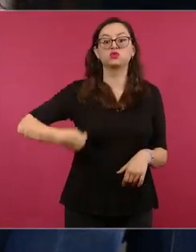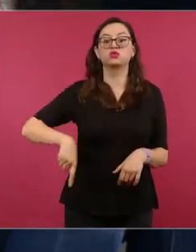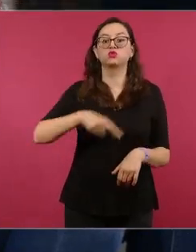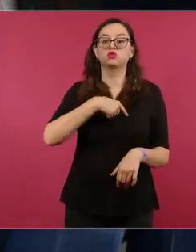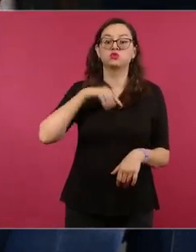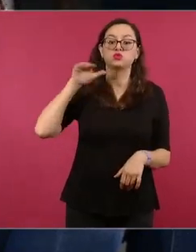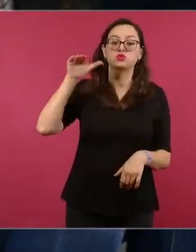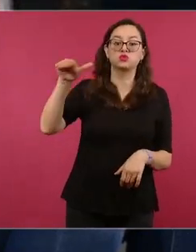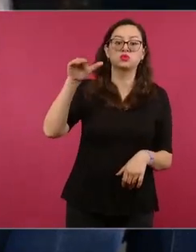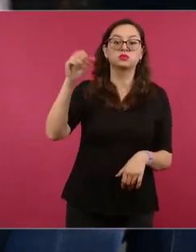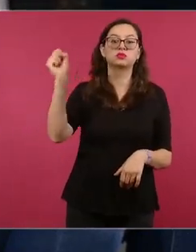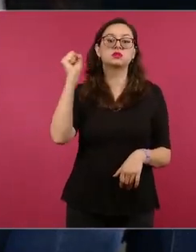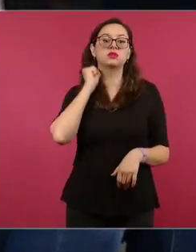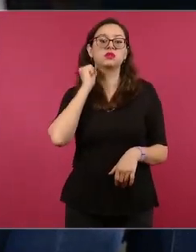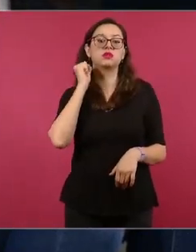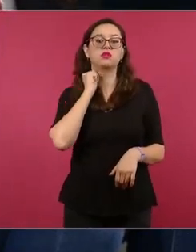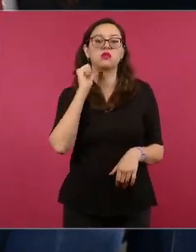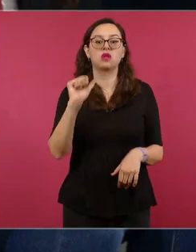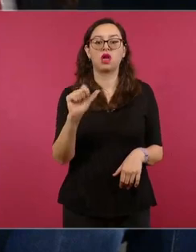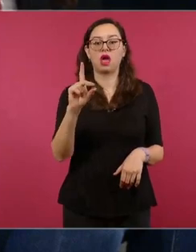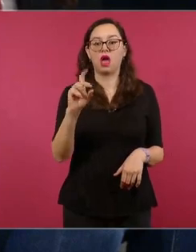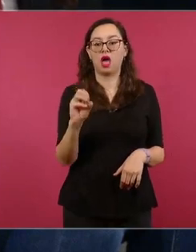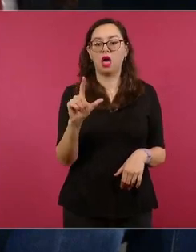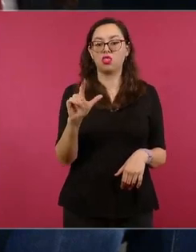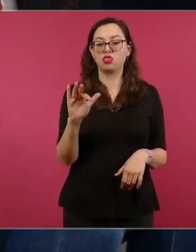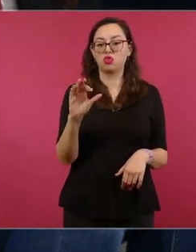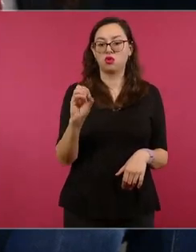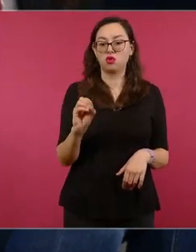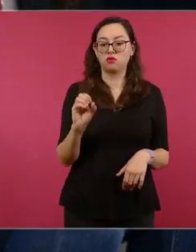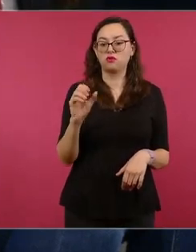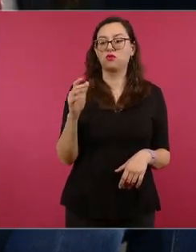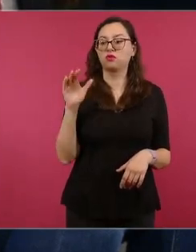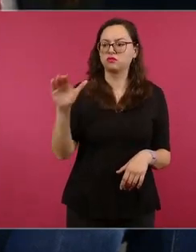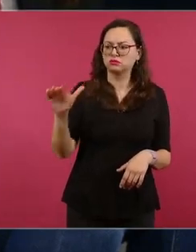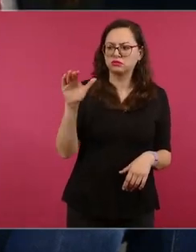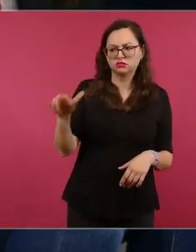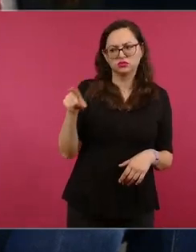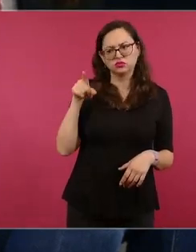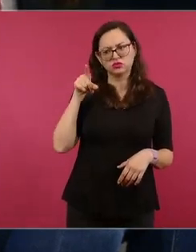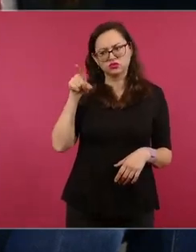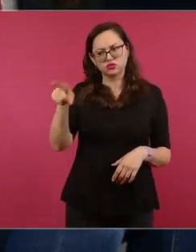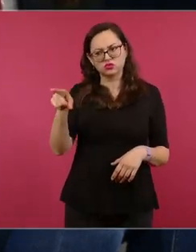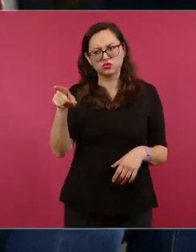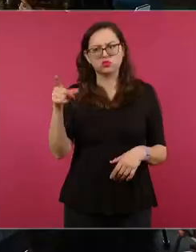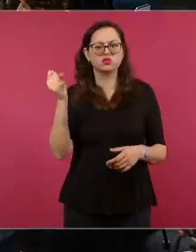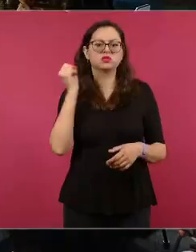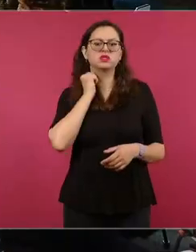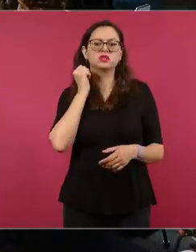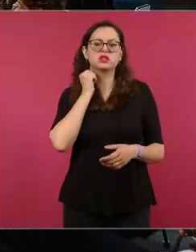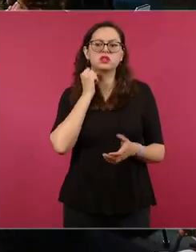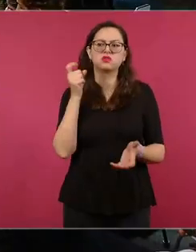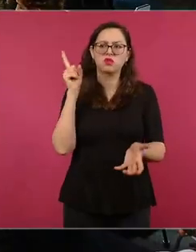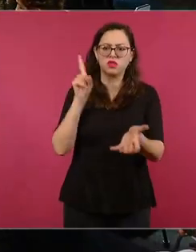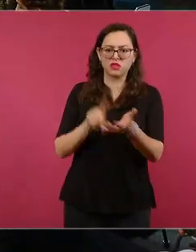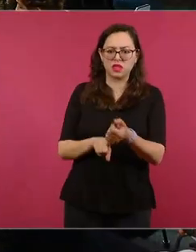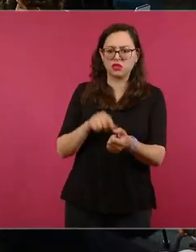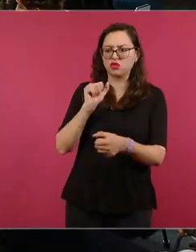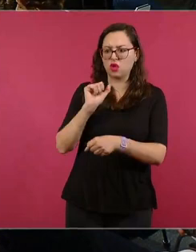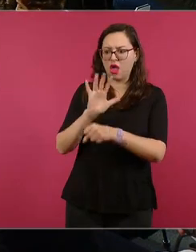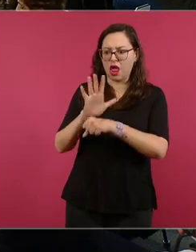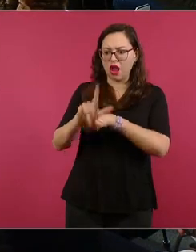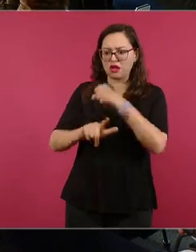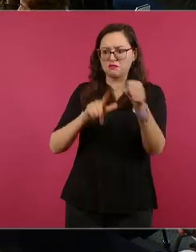Adolfo Gómez Hernández, involucrado en el ritual de un ave sacrificada en el Senado de la República, y a quienes